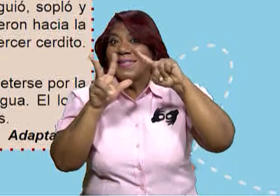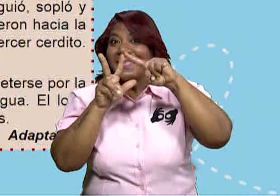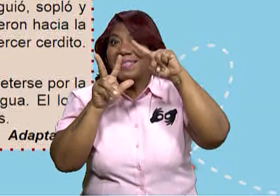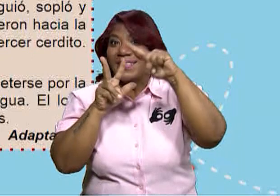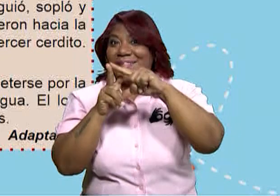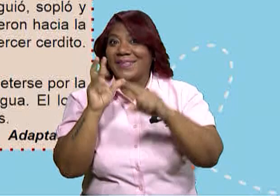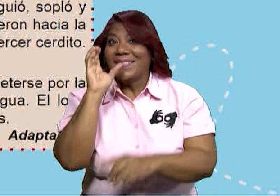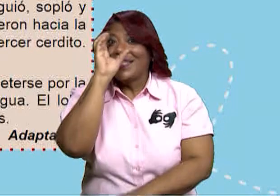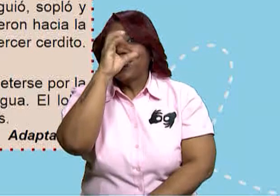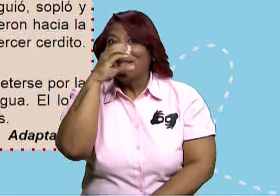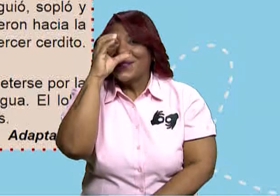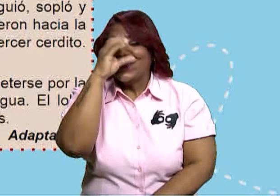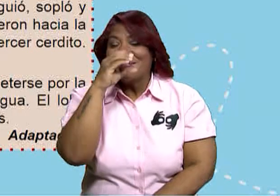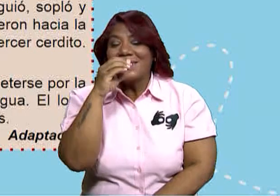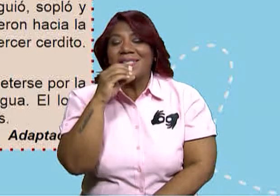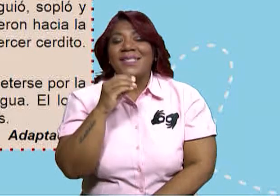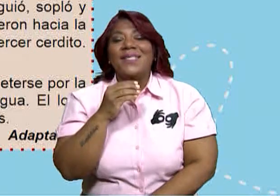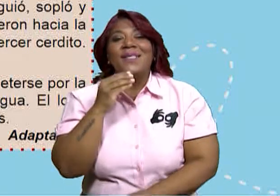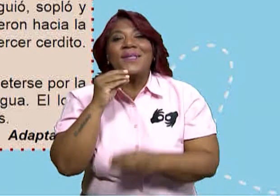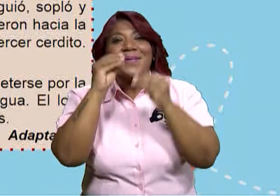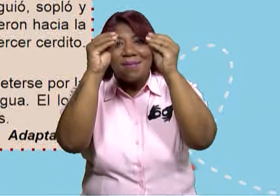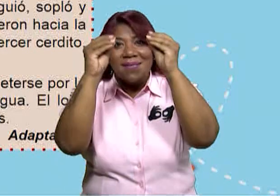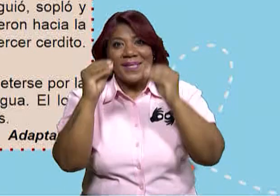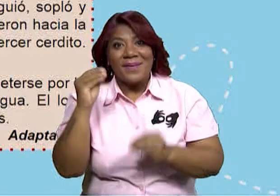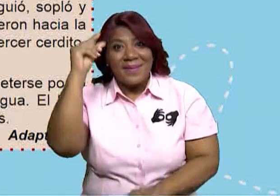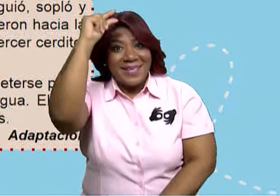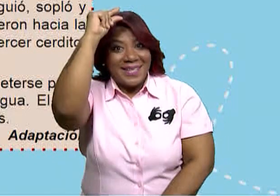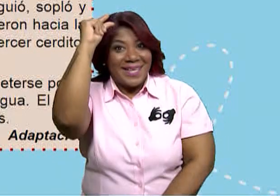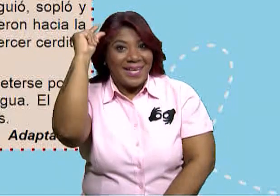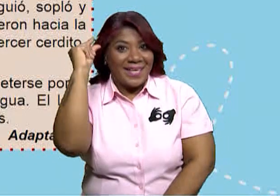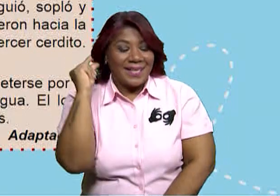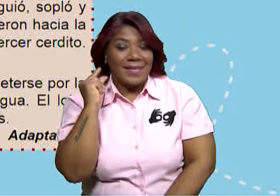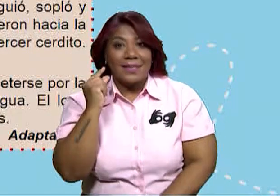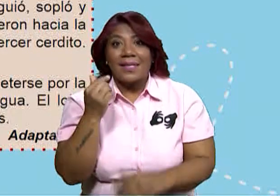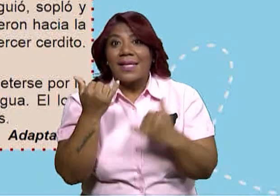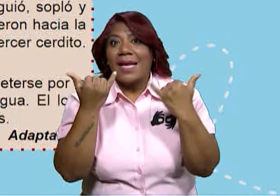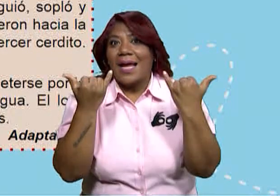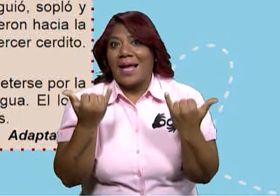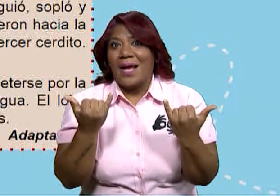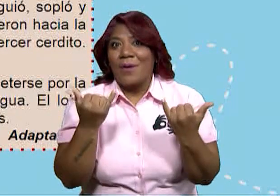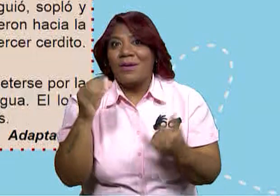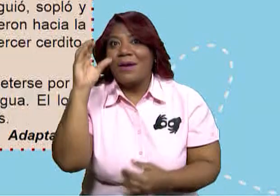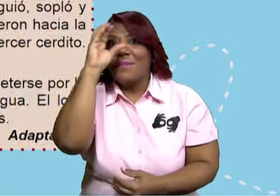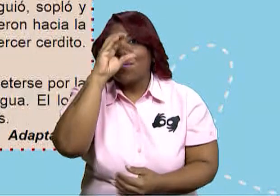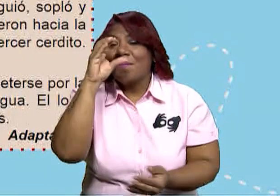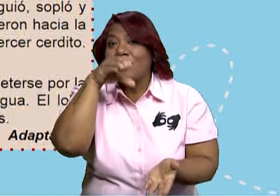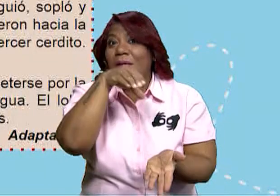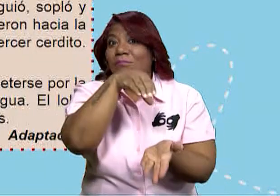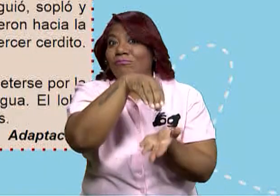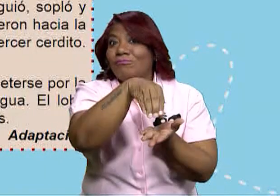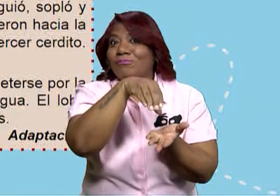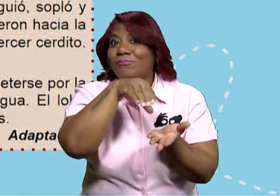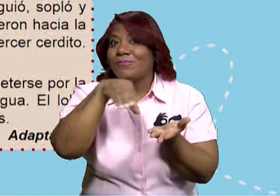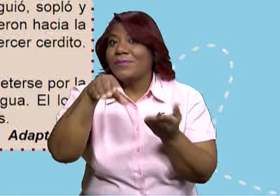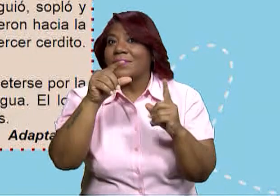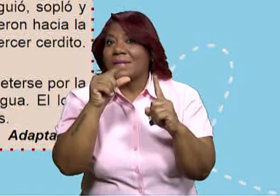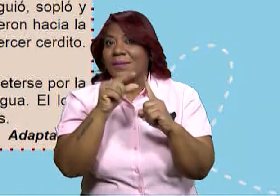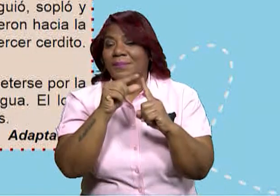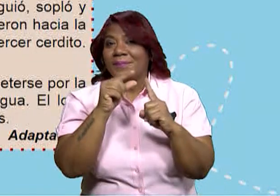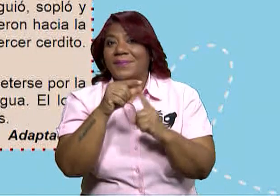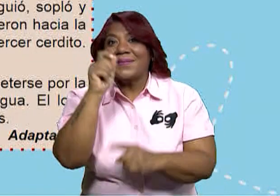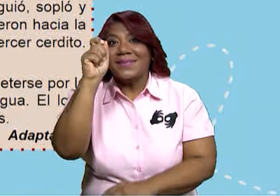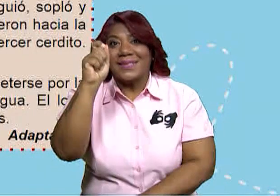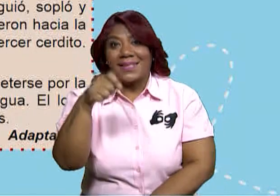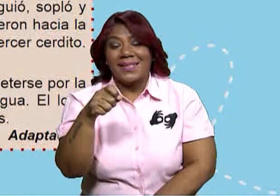este cuento vamos a buscar palabras agudas, grave y esdrújula, que vamos a hacer un